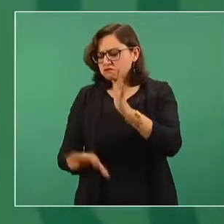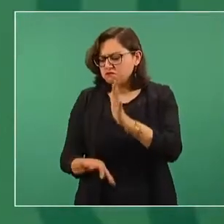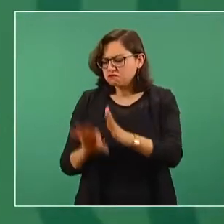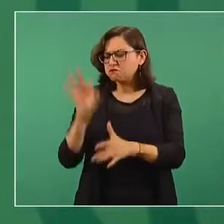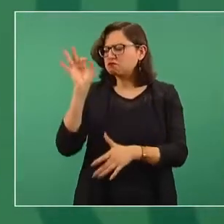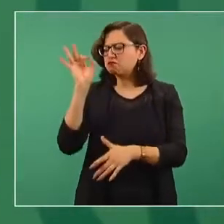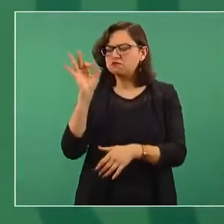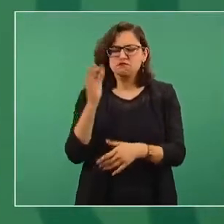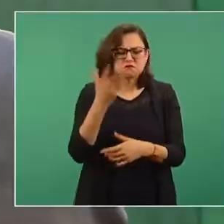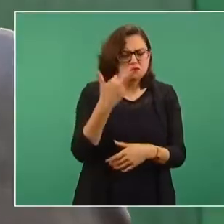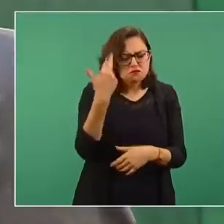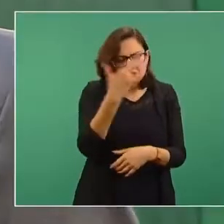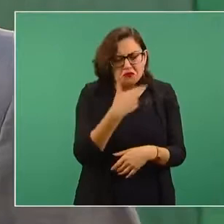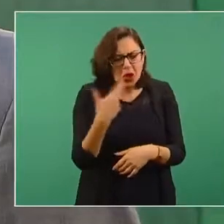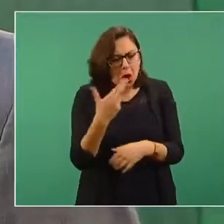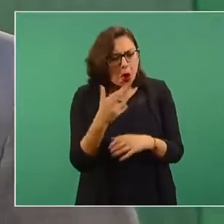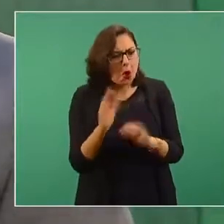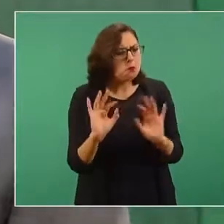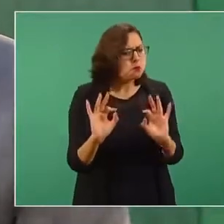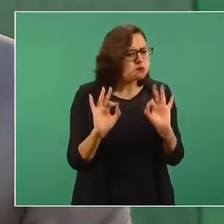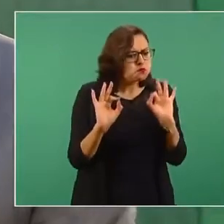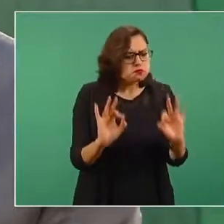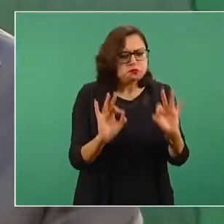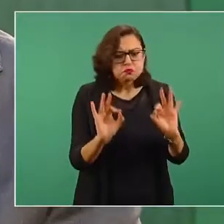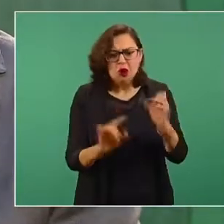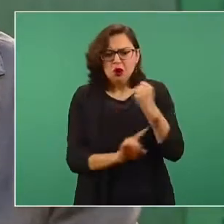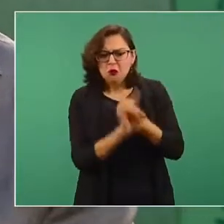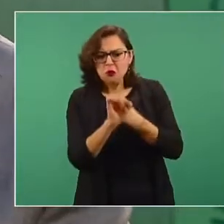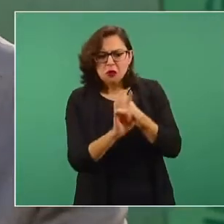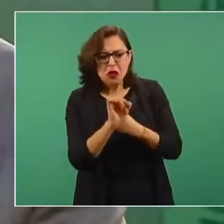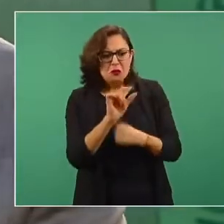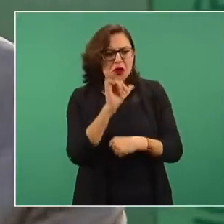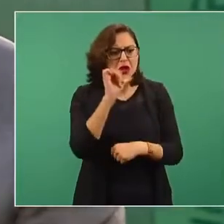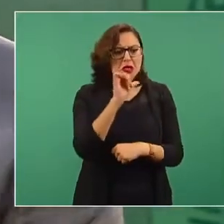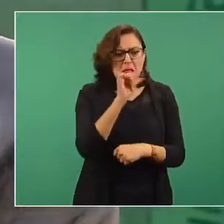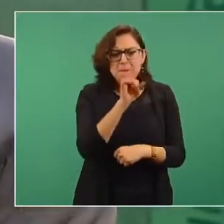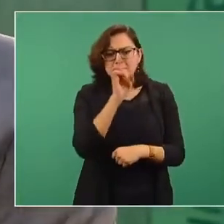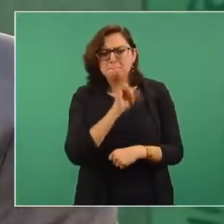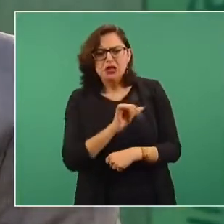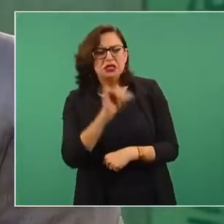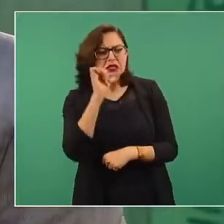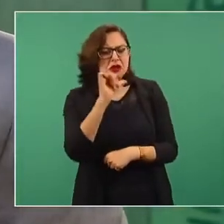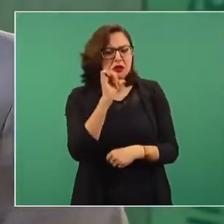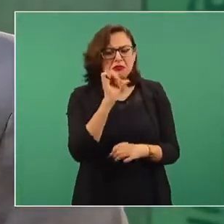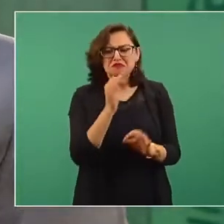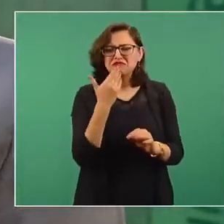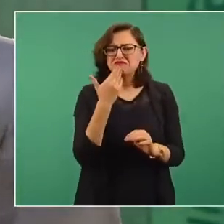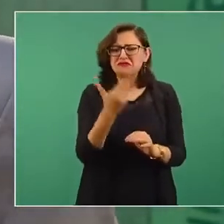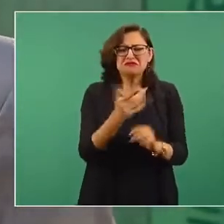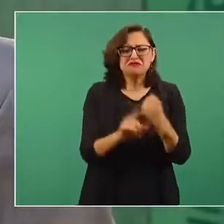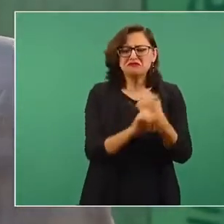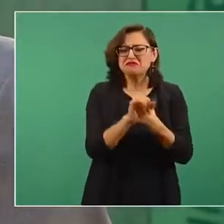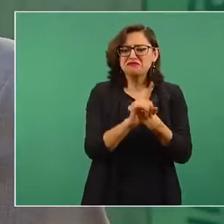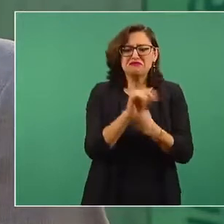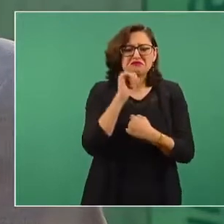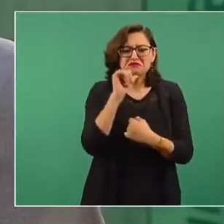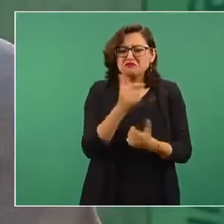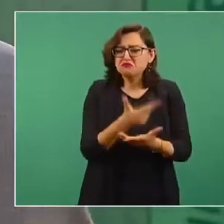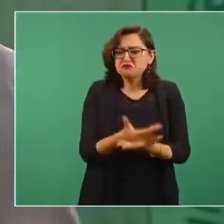no vas a tener ningún problema, no te van a estar viendo los del SAT, no te van a estar